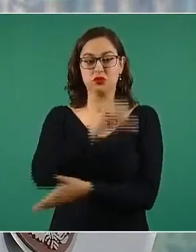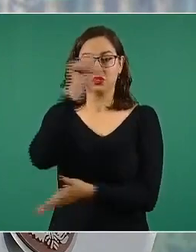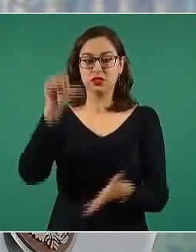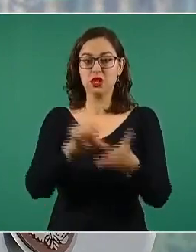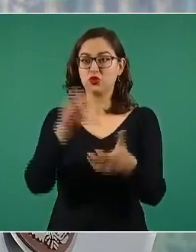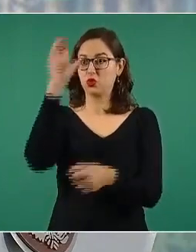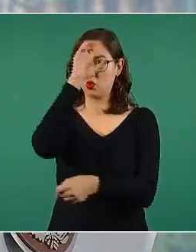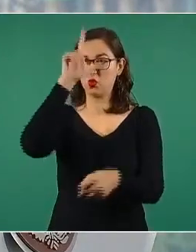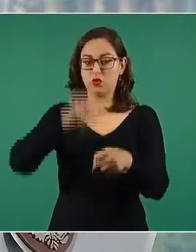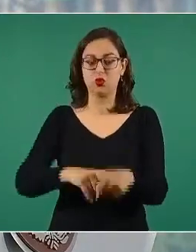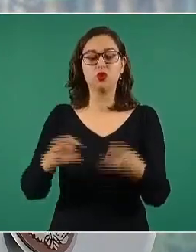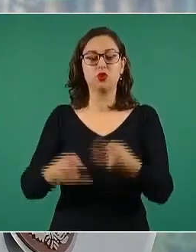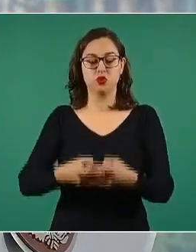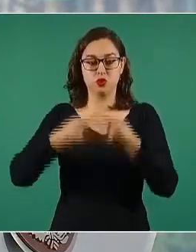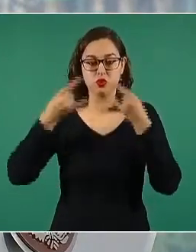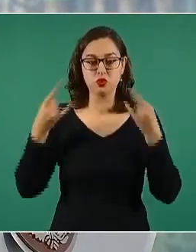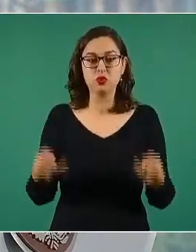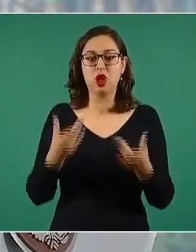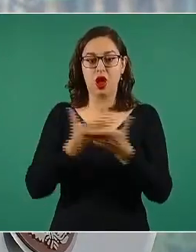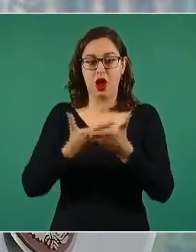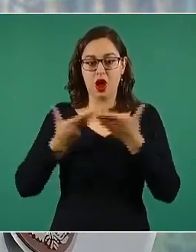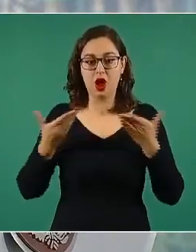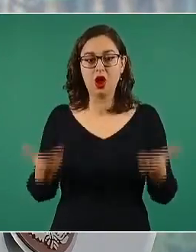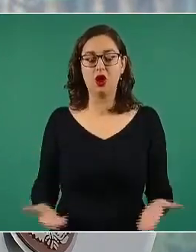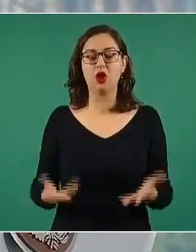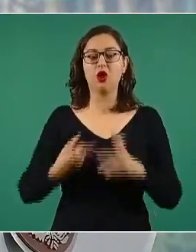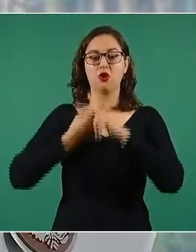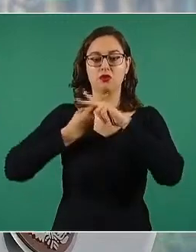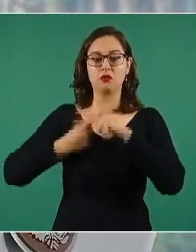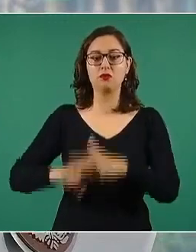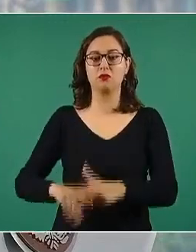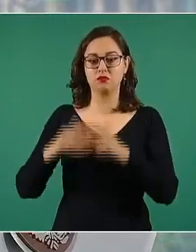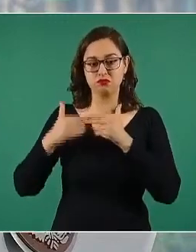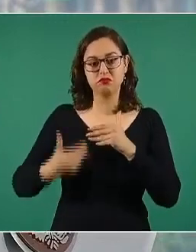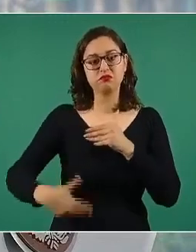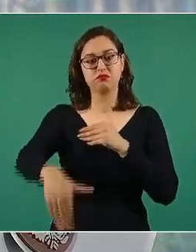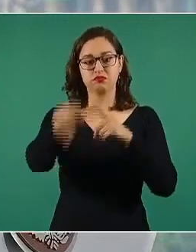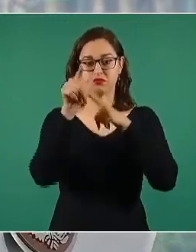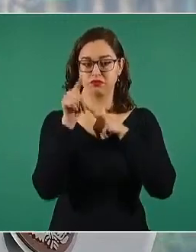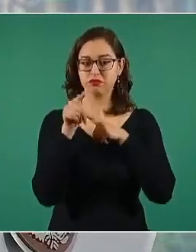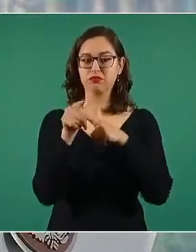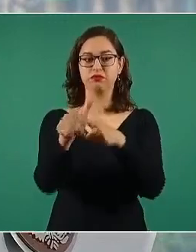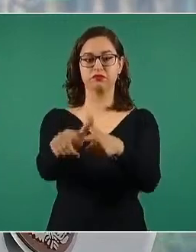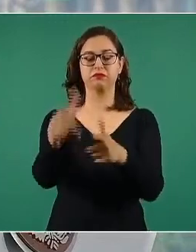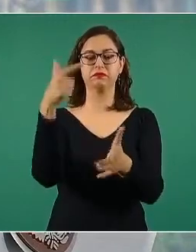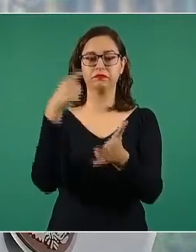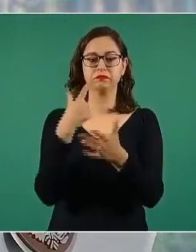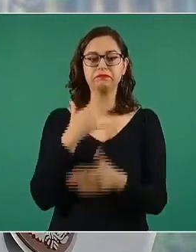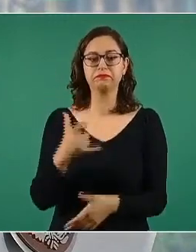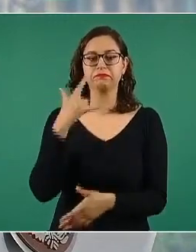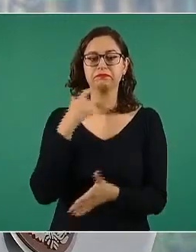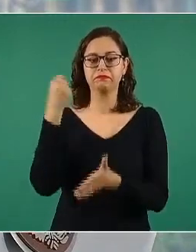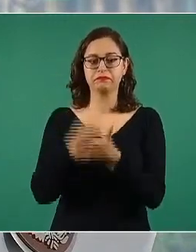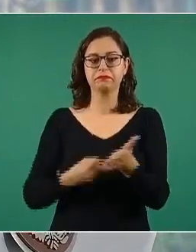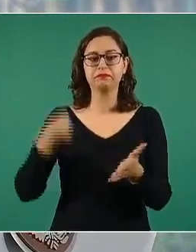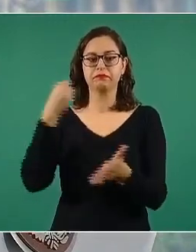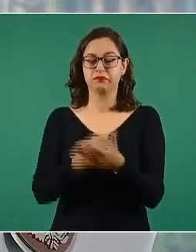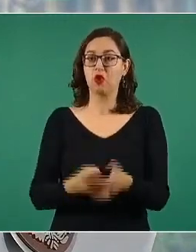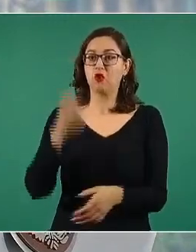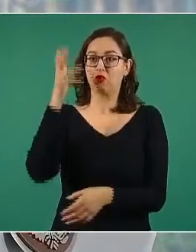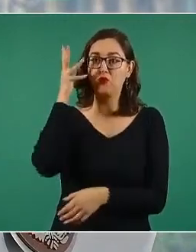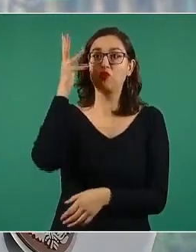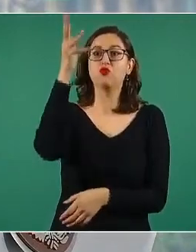es historia y es presente, es origen y continuación de todas las luchas, es futuro y